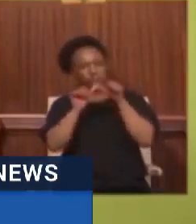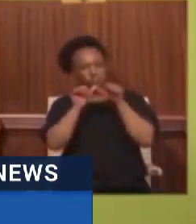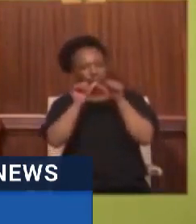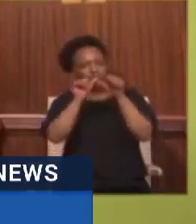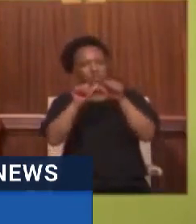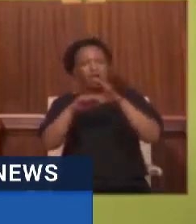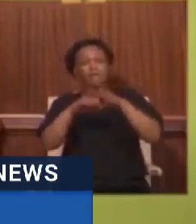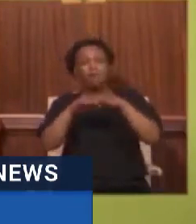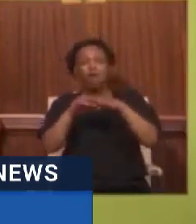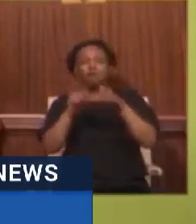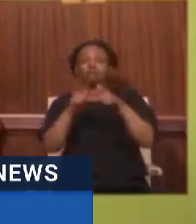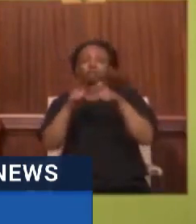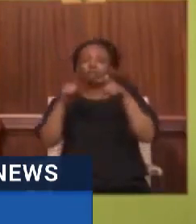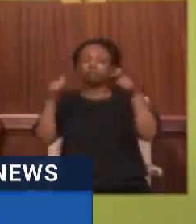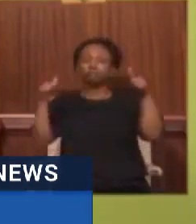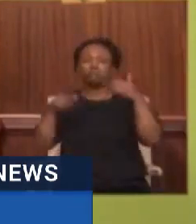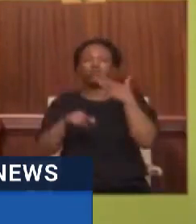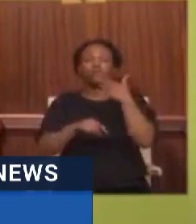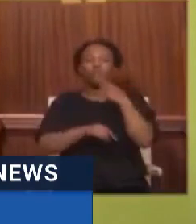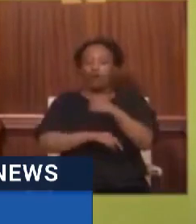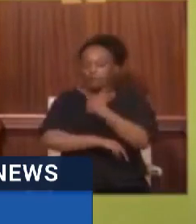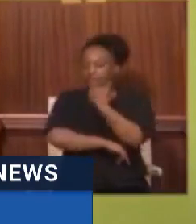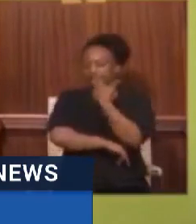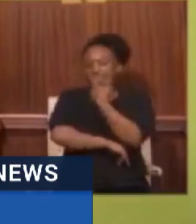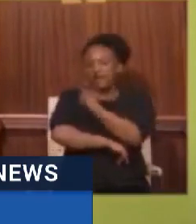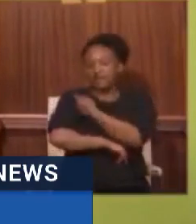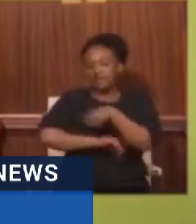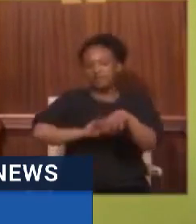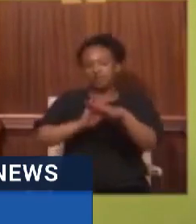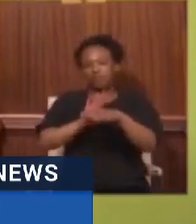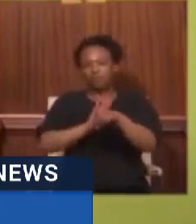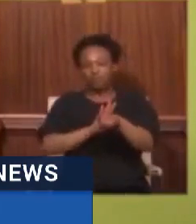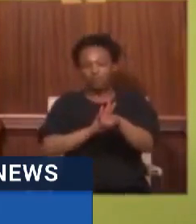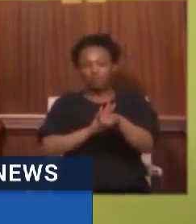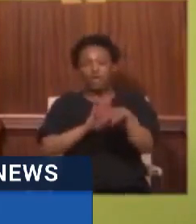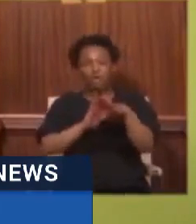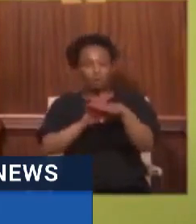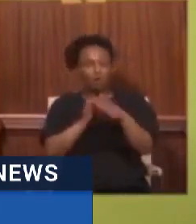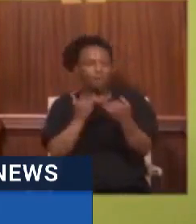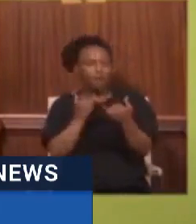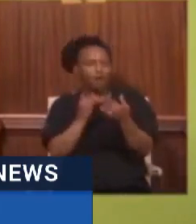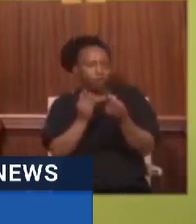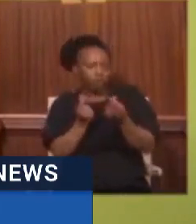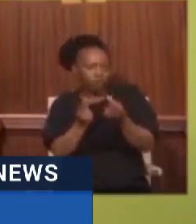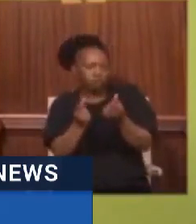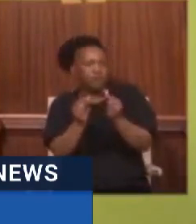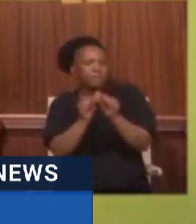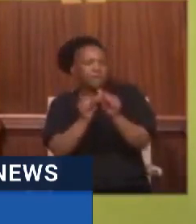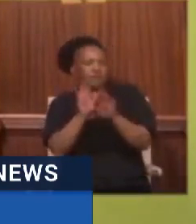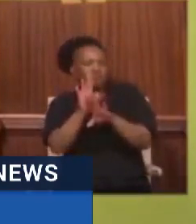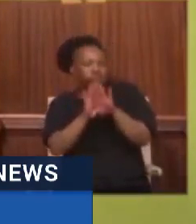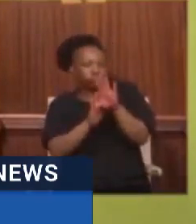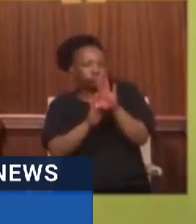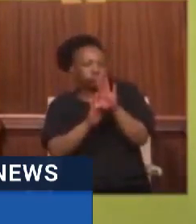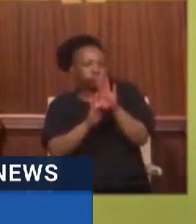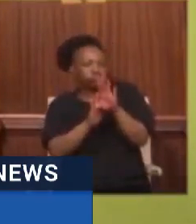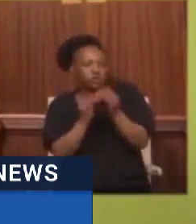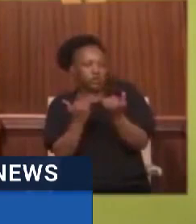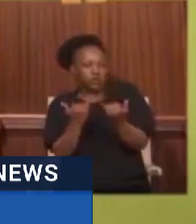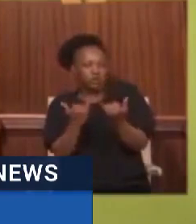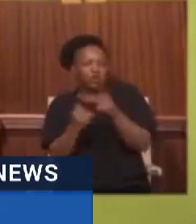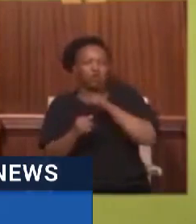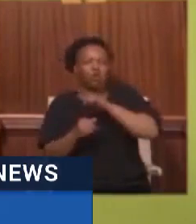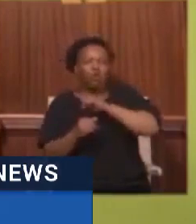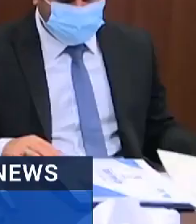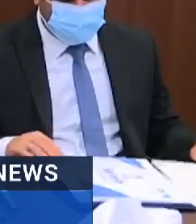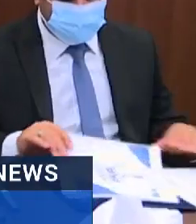que será peor que las que han precedido. El pico de esta tercera ola parece estar más alto que las 2 olas